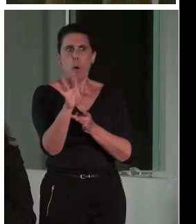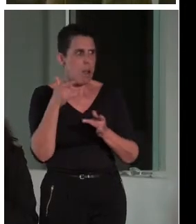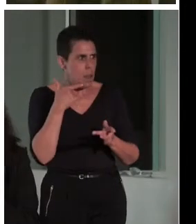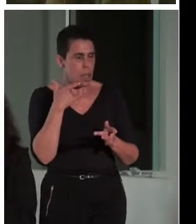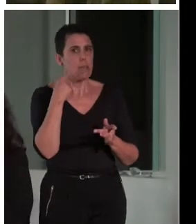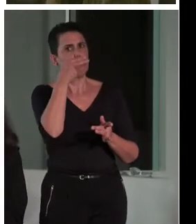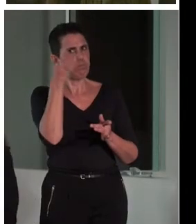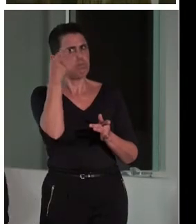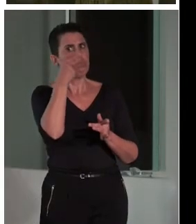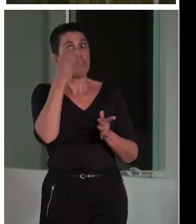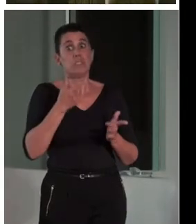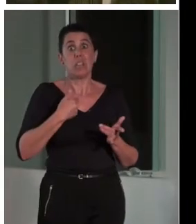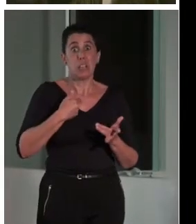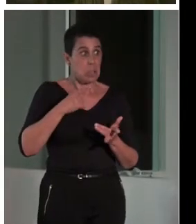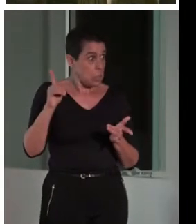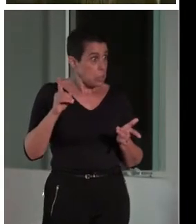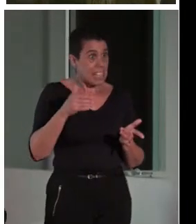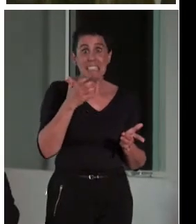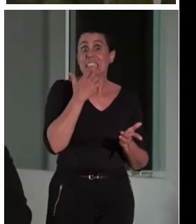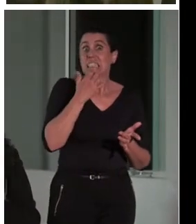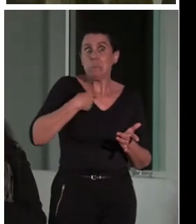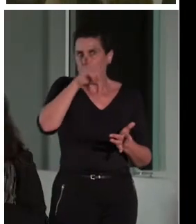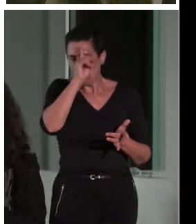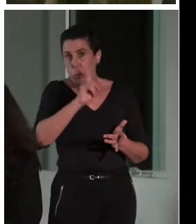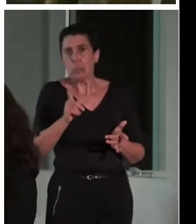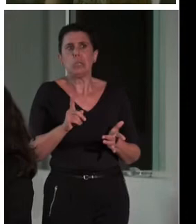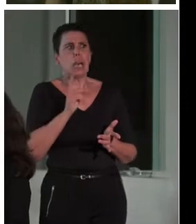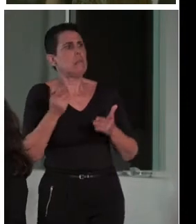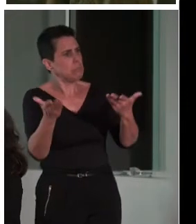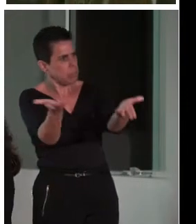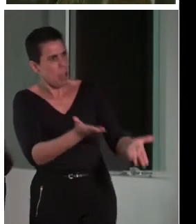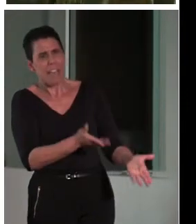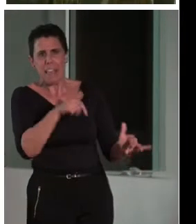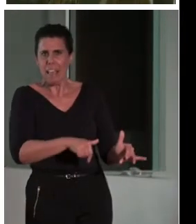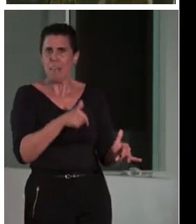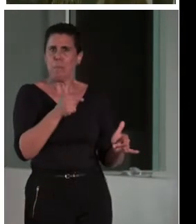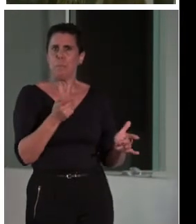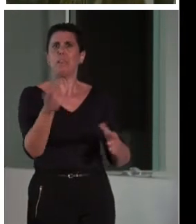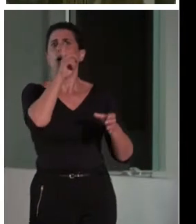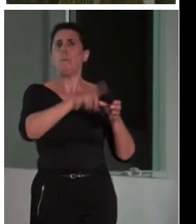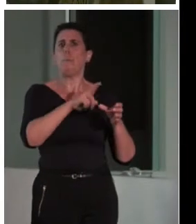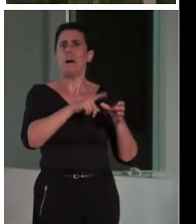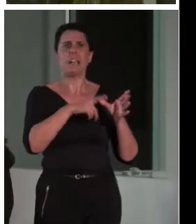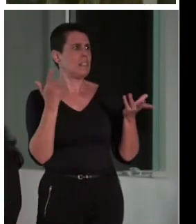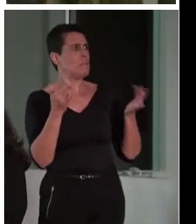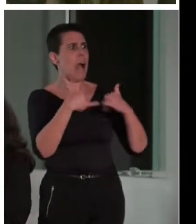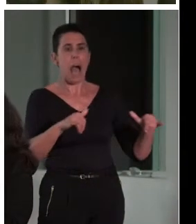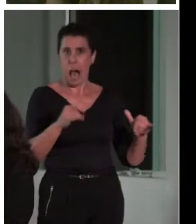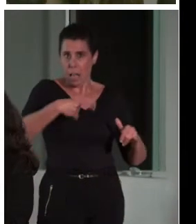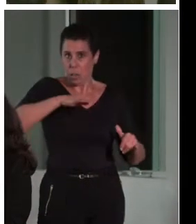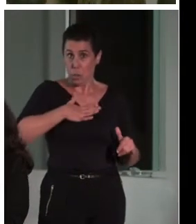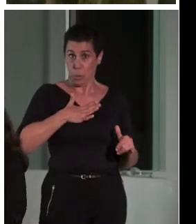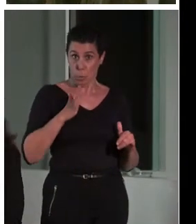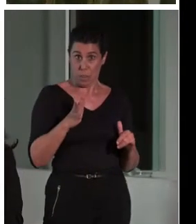presentado comunicaciones sino a vistas que vengáis y así estáis a las distintas sesiones porque pueden ser de buen interés en el